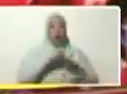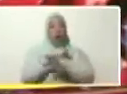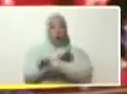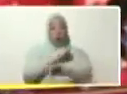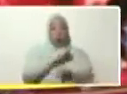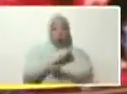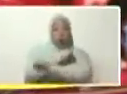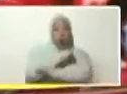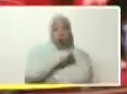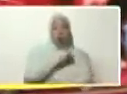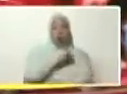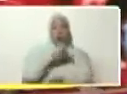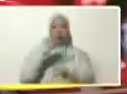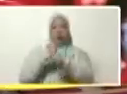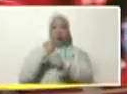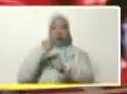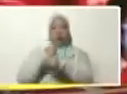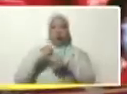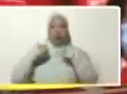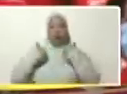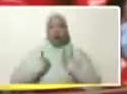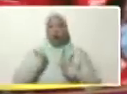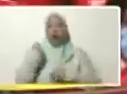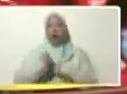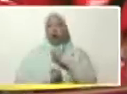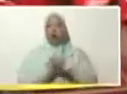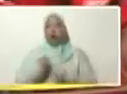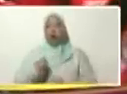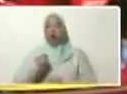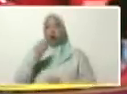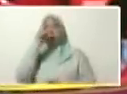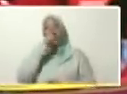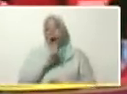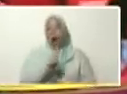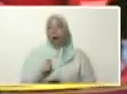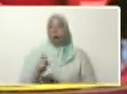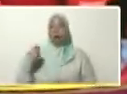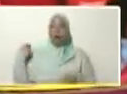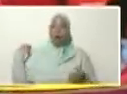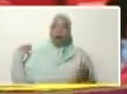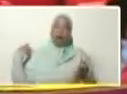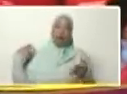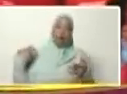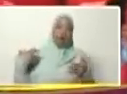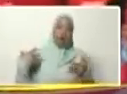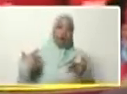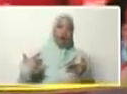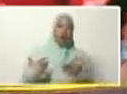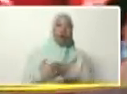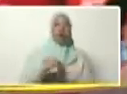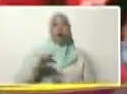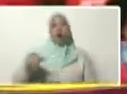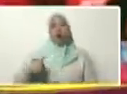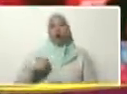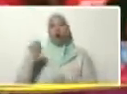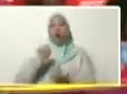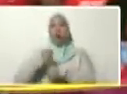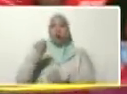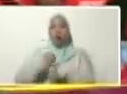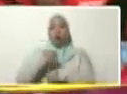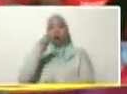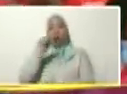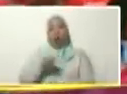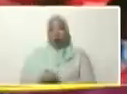burocratismo, como lo hacemos y lo hemos hecho durante estos años, empoderando cada vez más a los trabajadores y